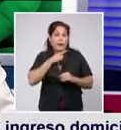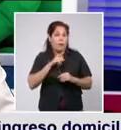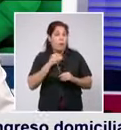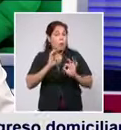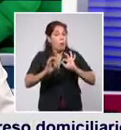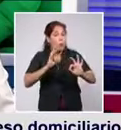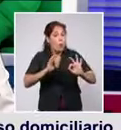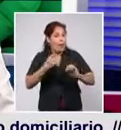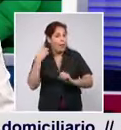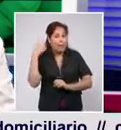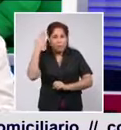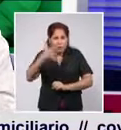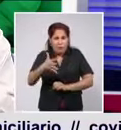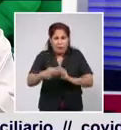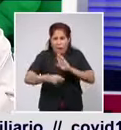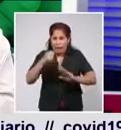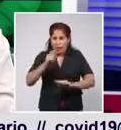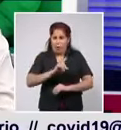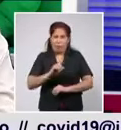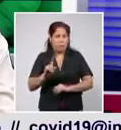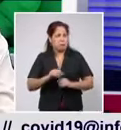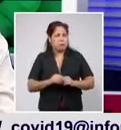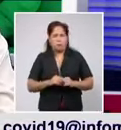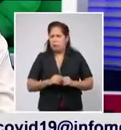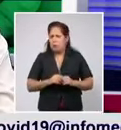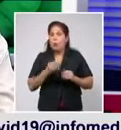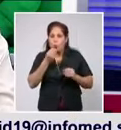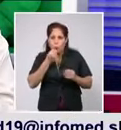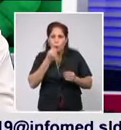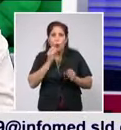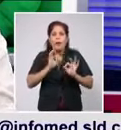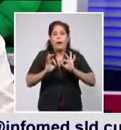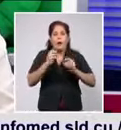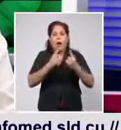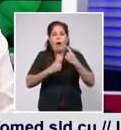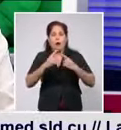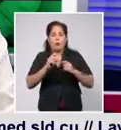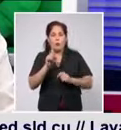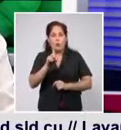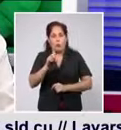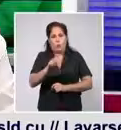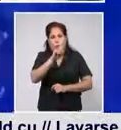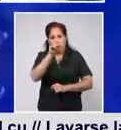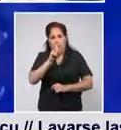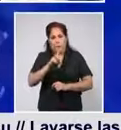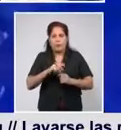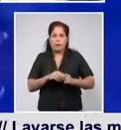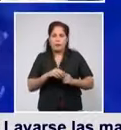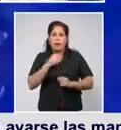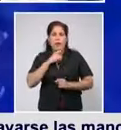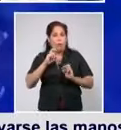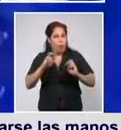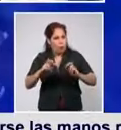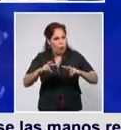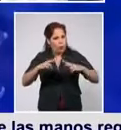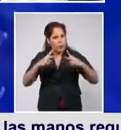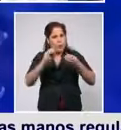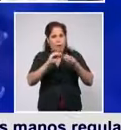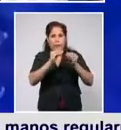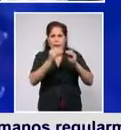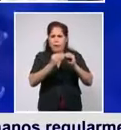protegido 100%, ni que tú no transmitas la enfermedad. Una última pregunta, doctor. ¿Se ha vuelto a contagiar